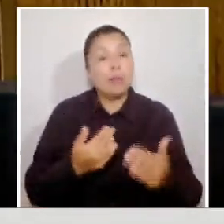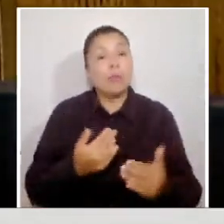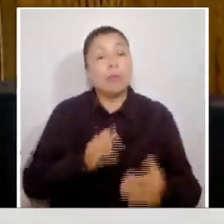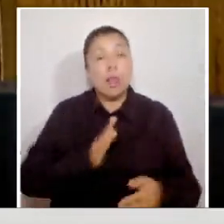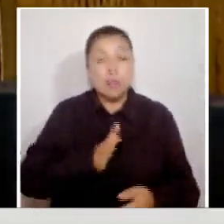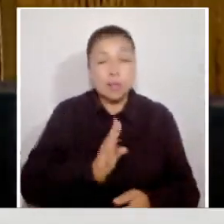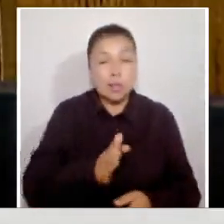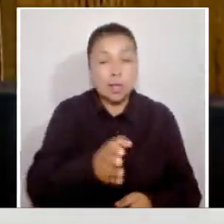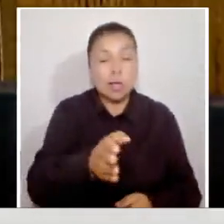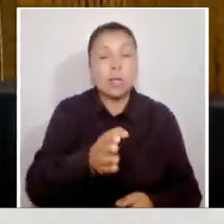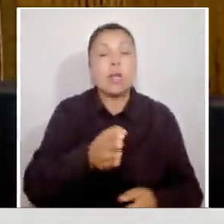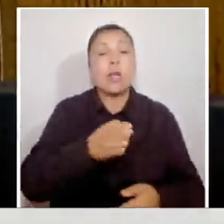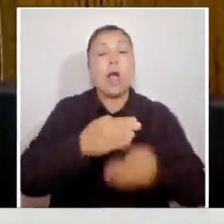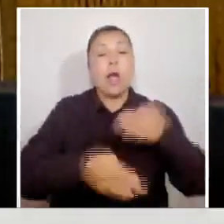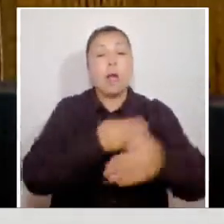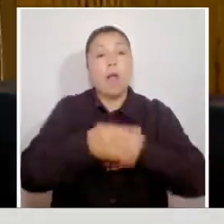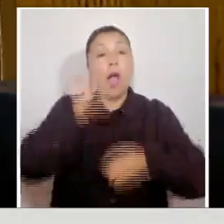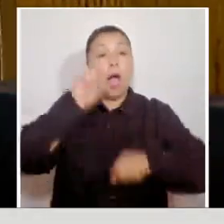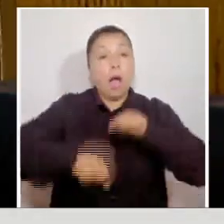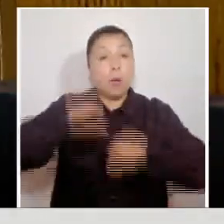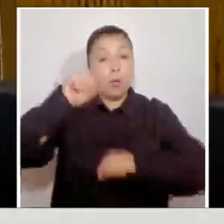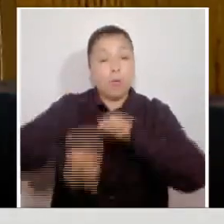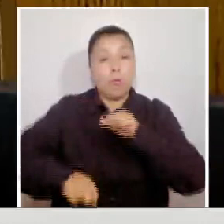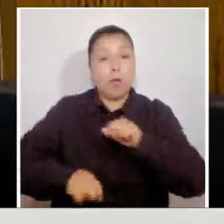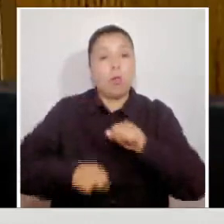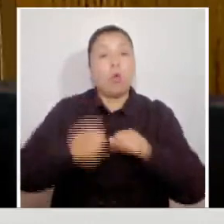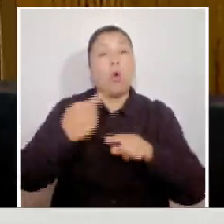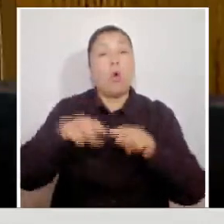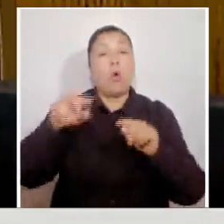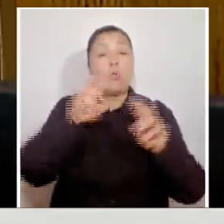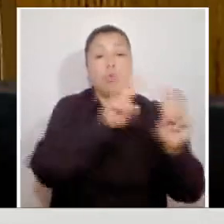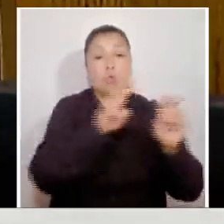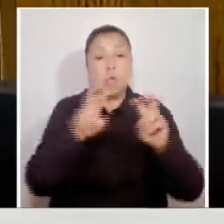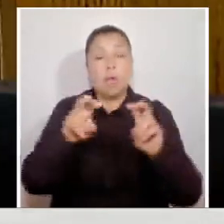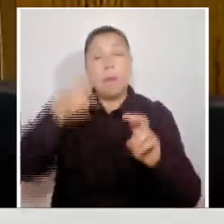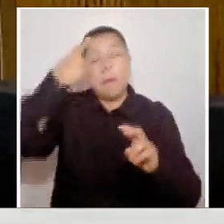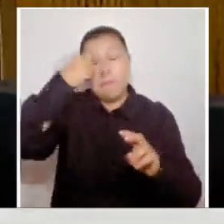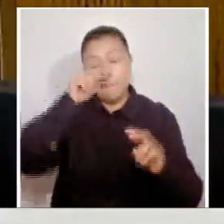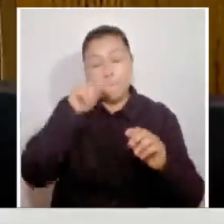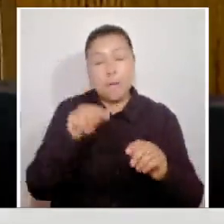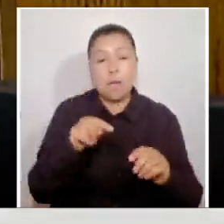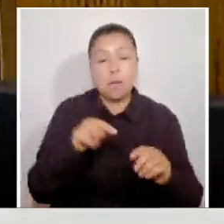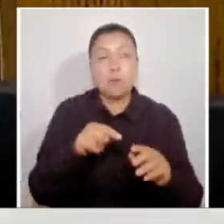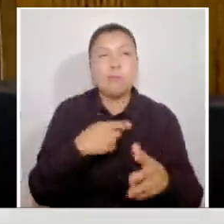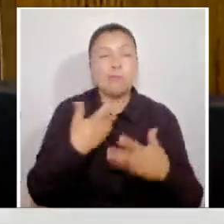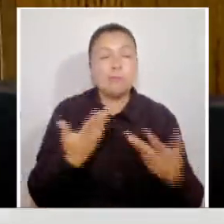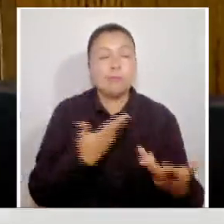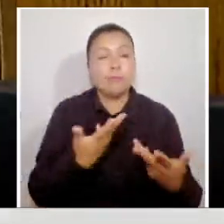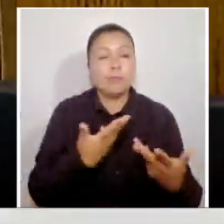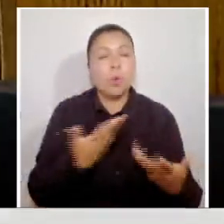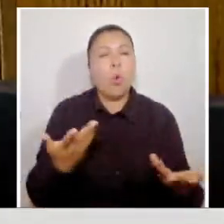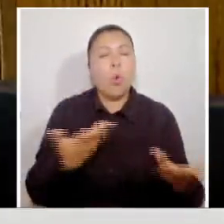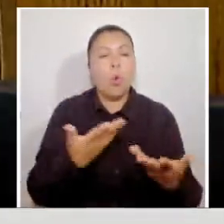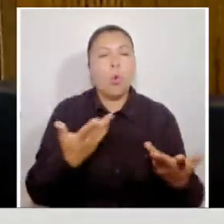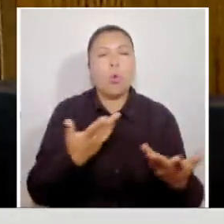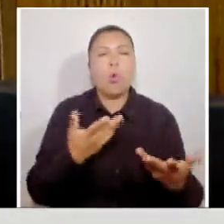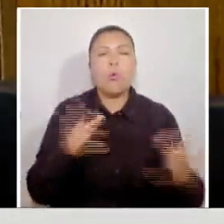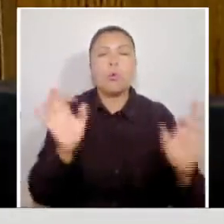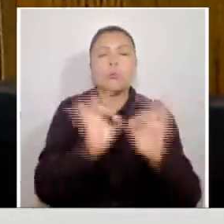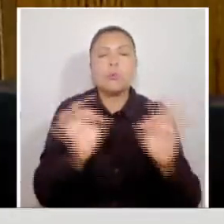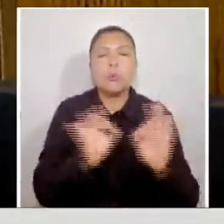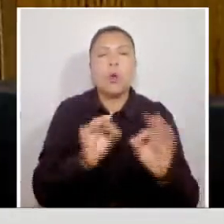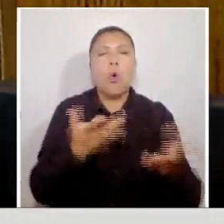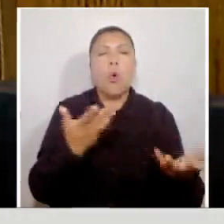Nosotros también hemos ido aprobando otras materias pero finalmente quedan en que cómo se interpreta Cómo hace la